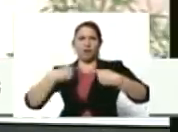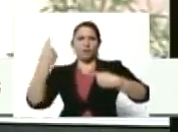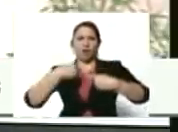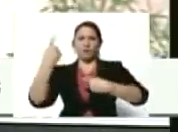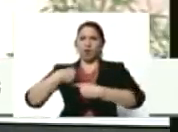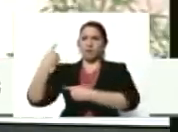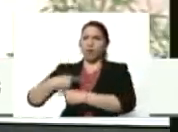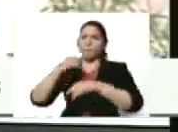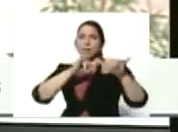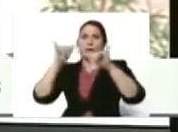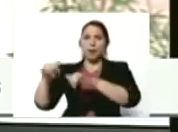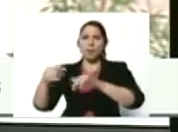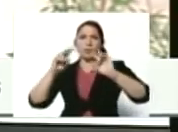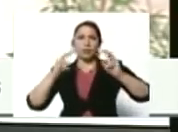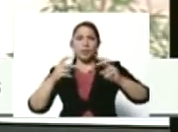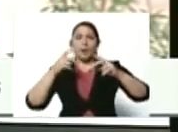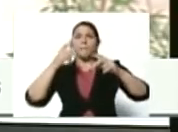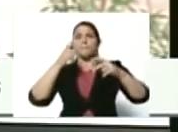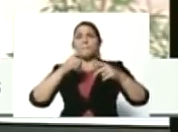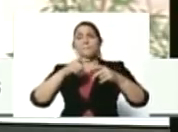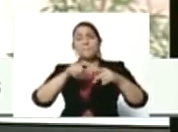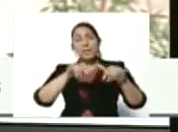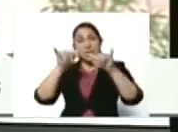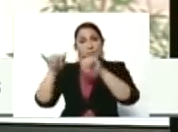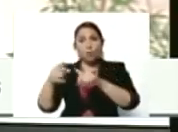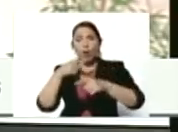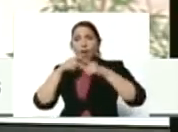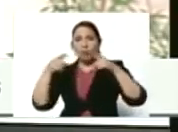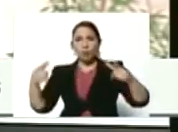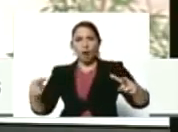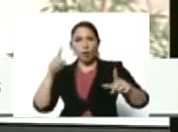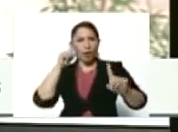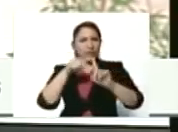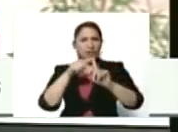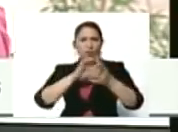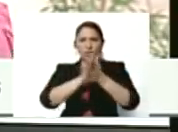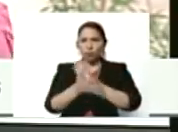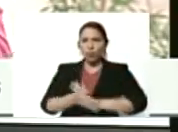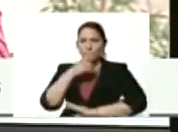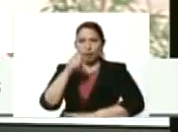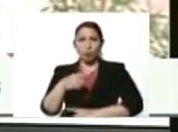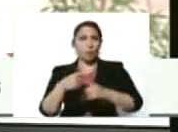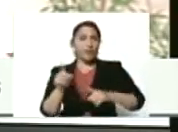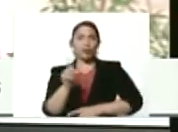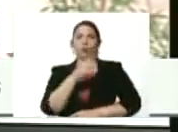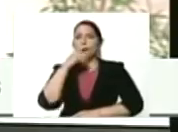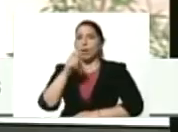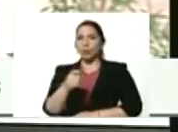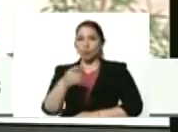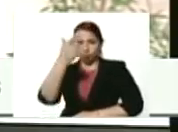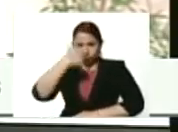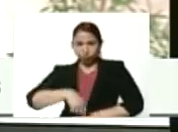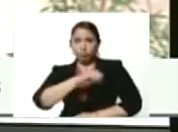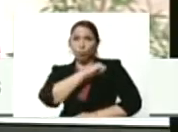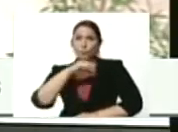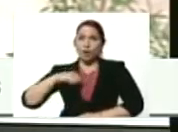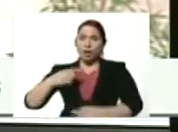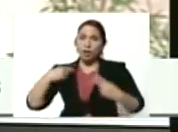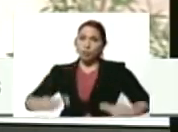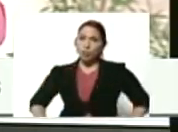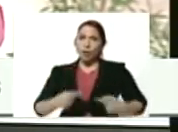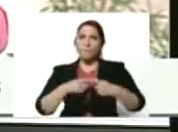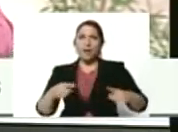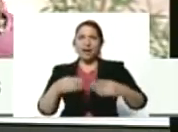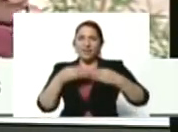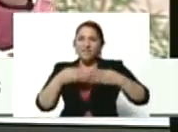mismos temas, el mismo lenguaje, objetivo, destruir a Maduro. Pero no es por Maduro, por un ser humano. Es para